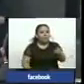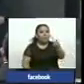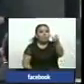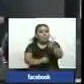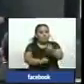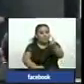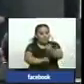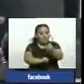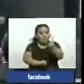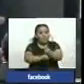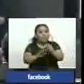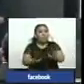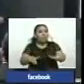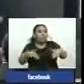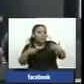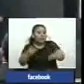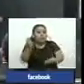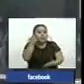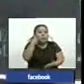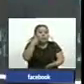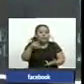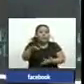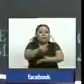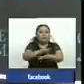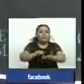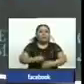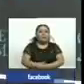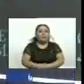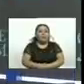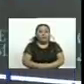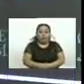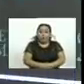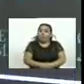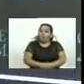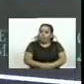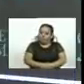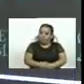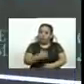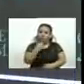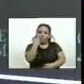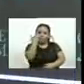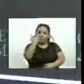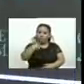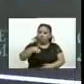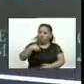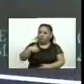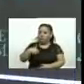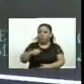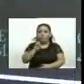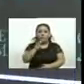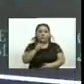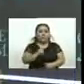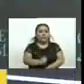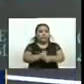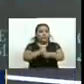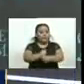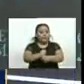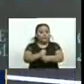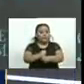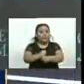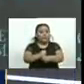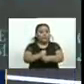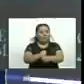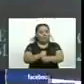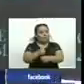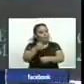significativo para la preservación del medio ambiente. Un gran orgullo, nos reafirma que lo que estamos haciendo va